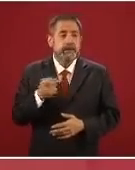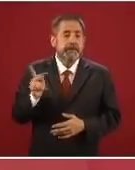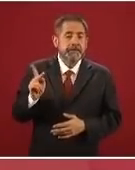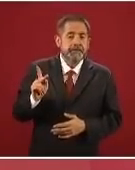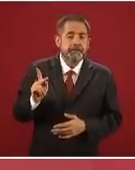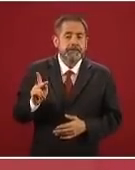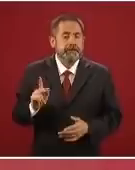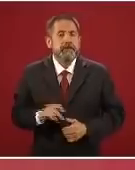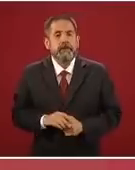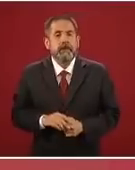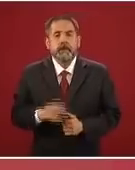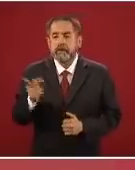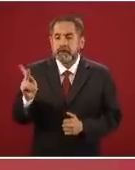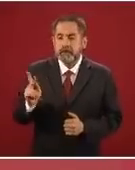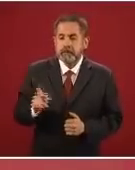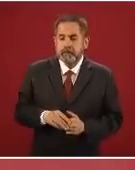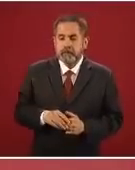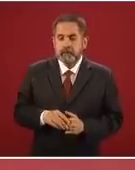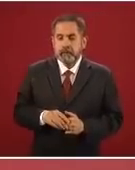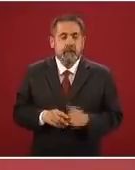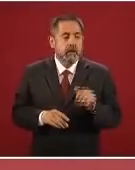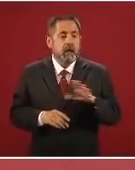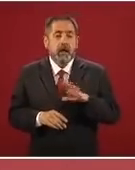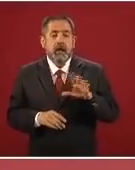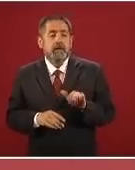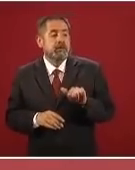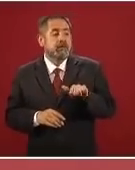embargo, hay grupos